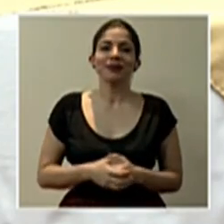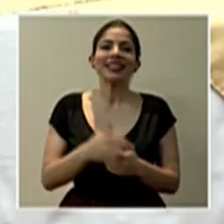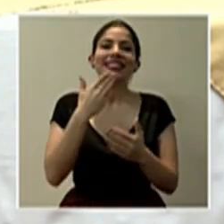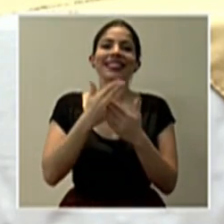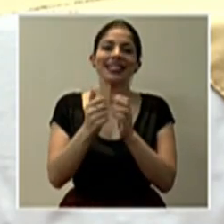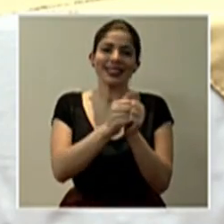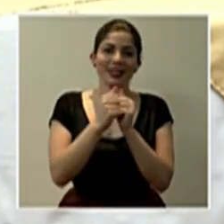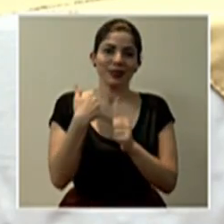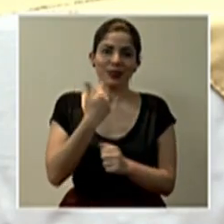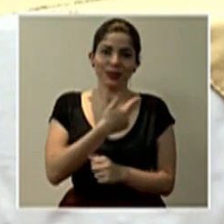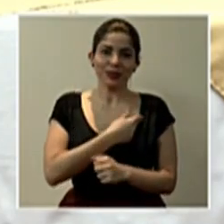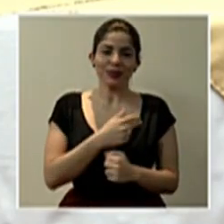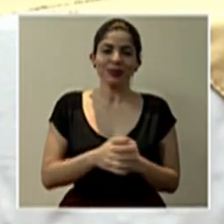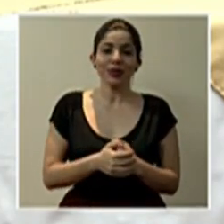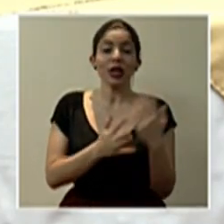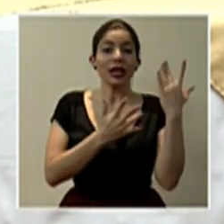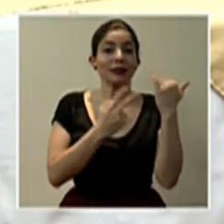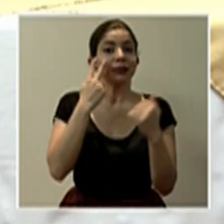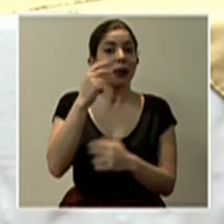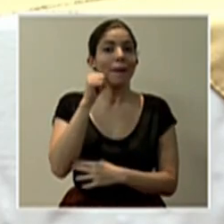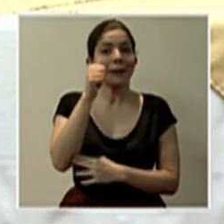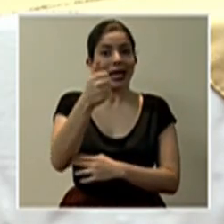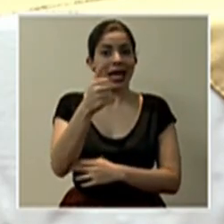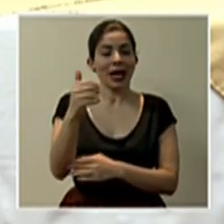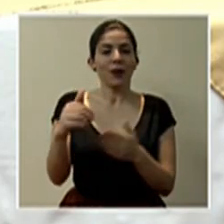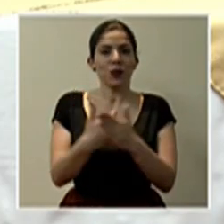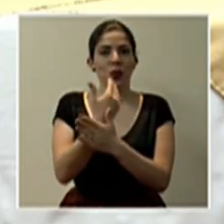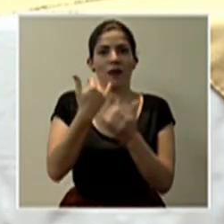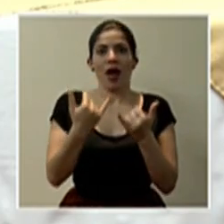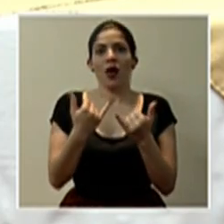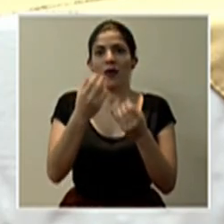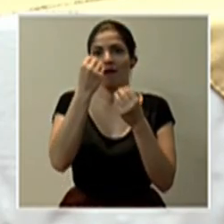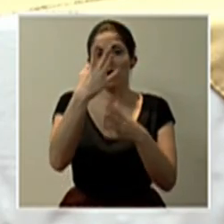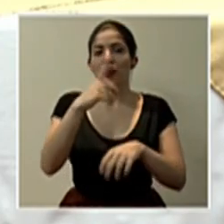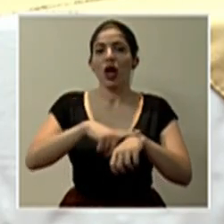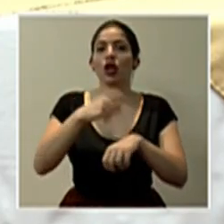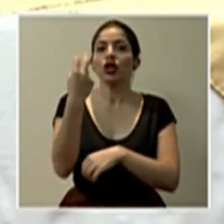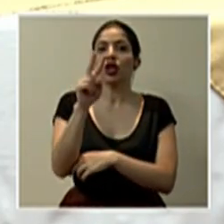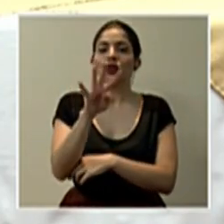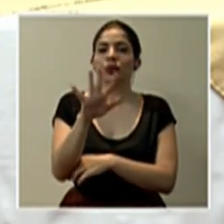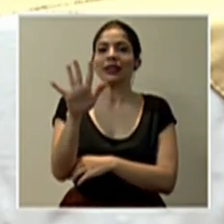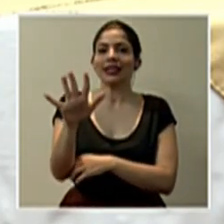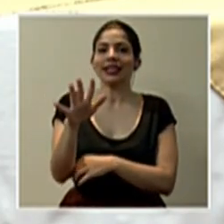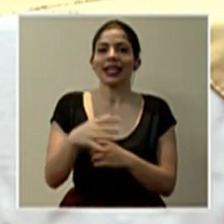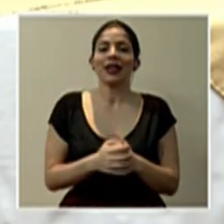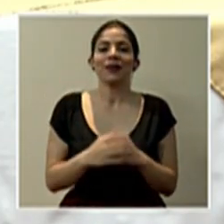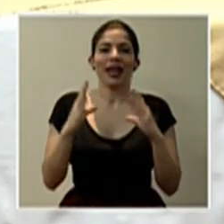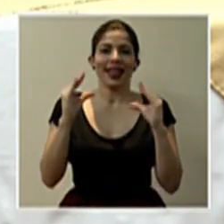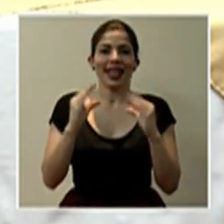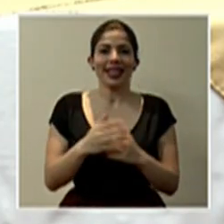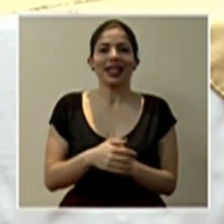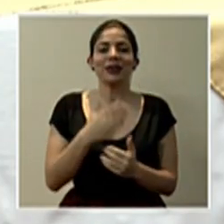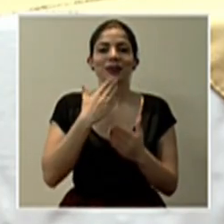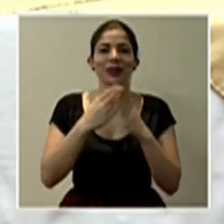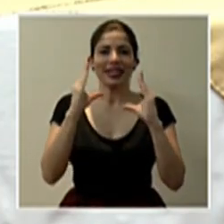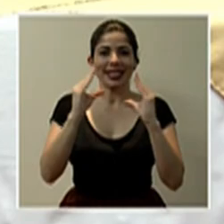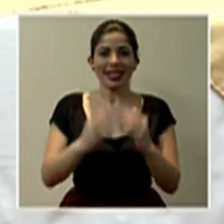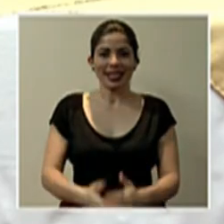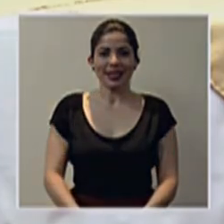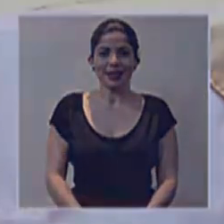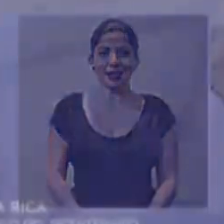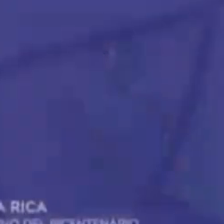Gracias por acompañarnos, los esperamos mañana con una nueva actualización, al ser las 12 y 45 de la tarde. Buenas tardes.